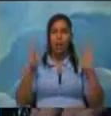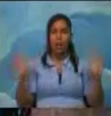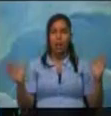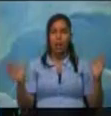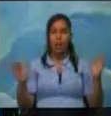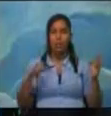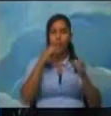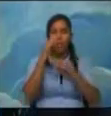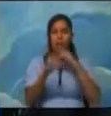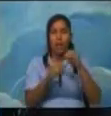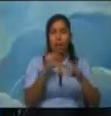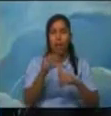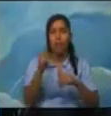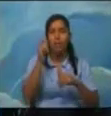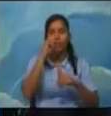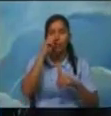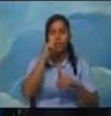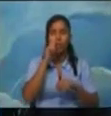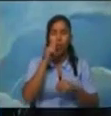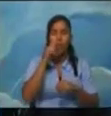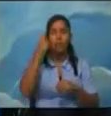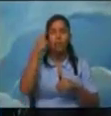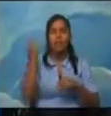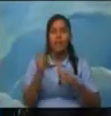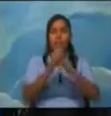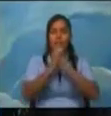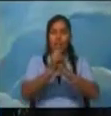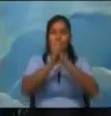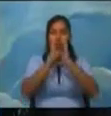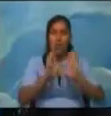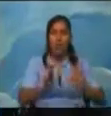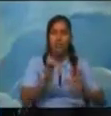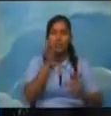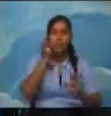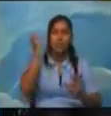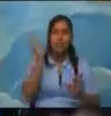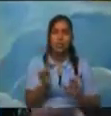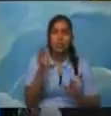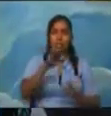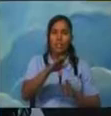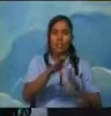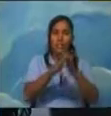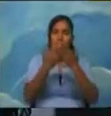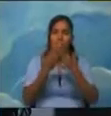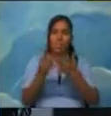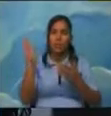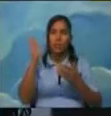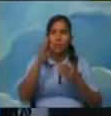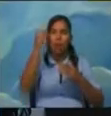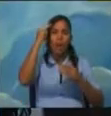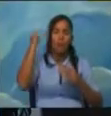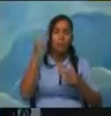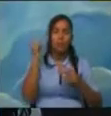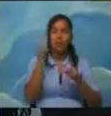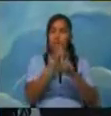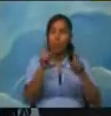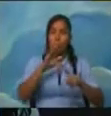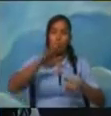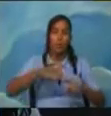hecho Nabucodonosor para que le adoraran. Seguro que esta escritura le vino a la memoria, que no